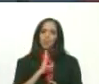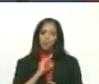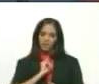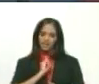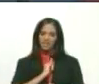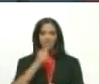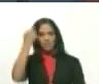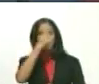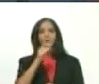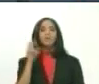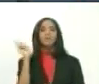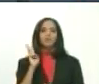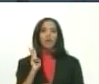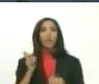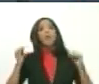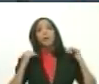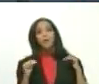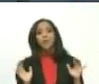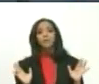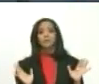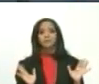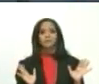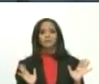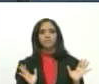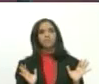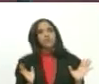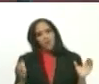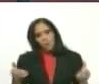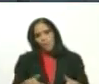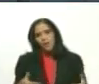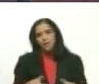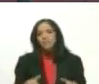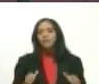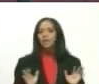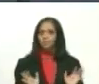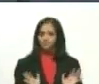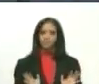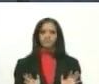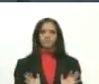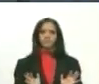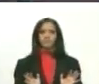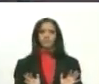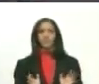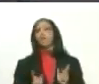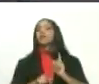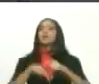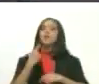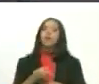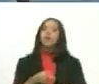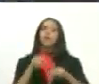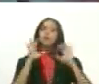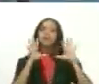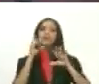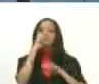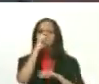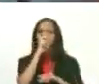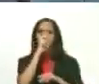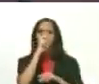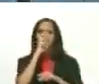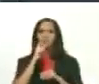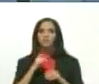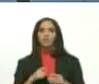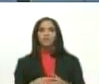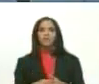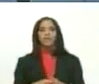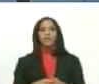al menos lo hemos intentado. Y después de 10 años